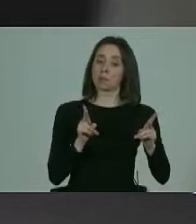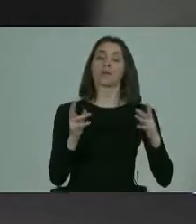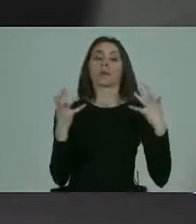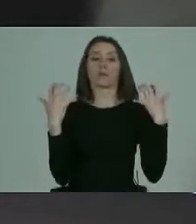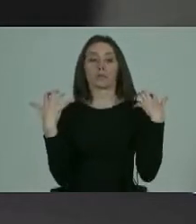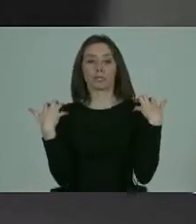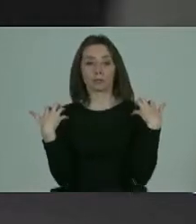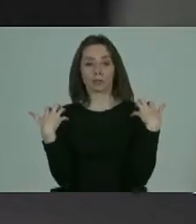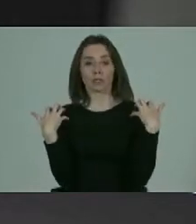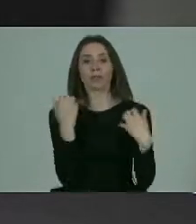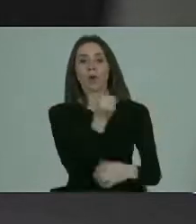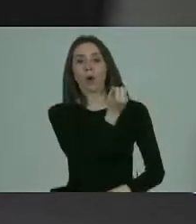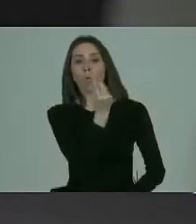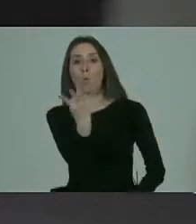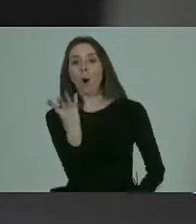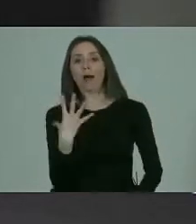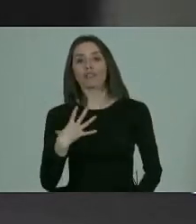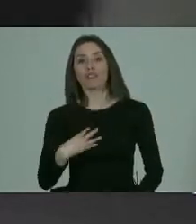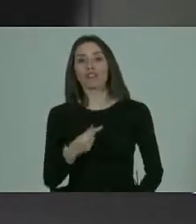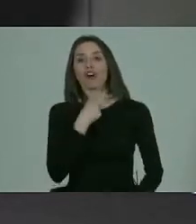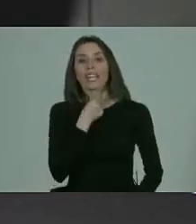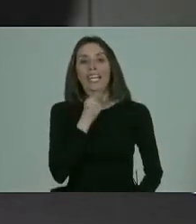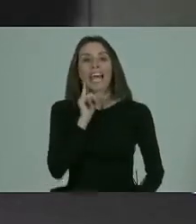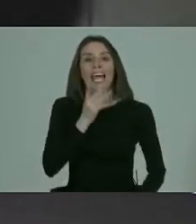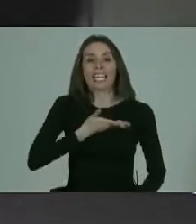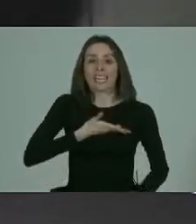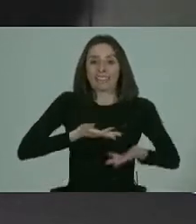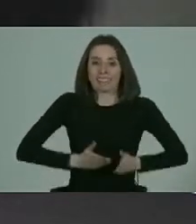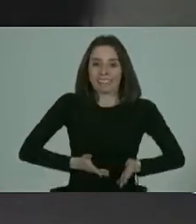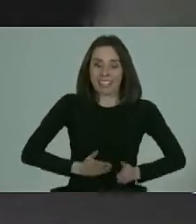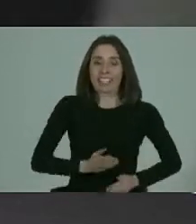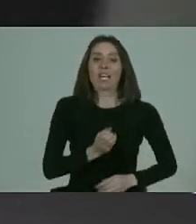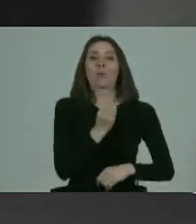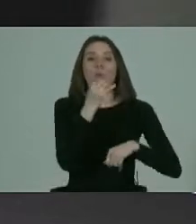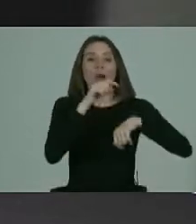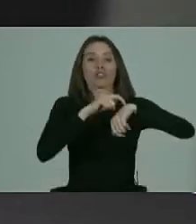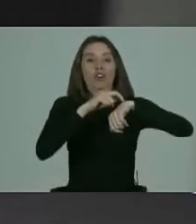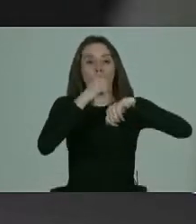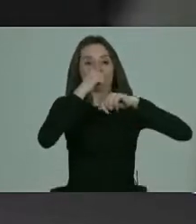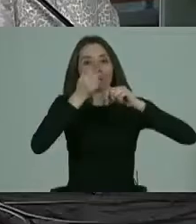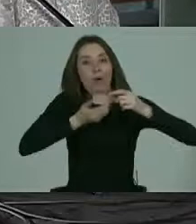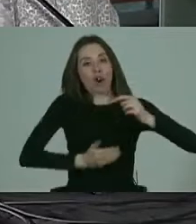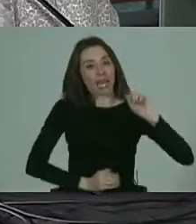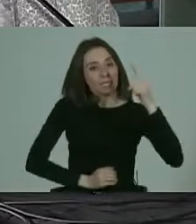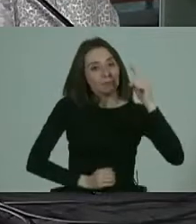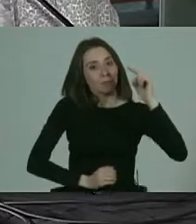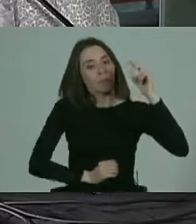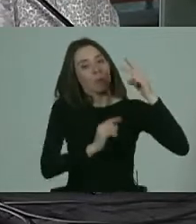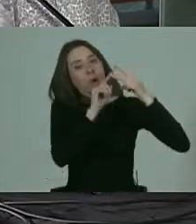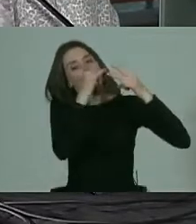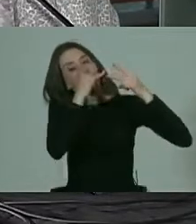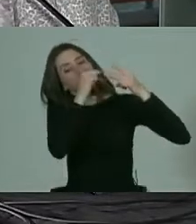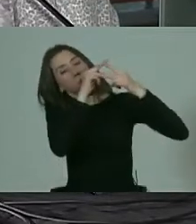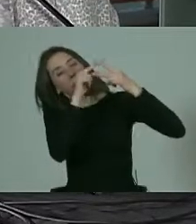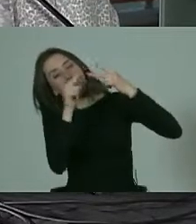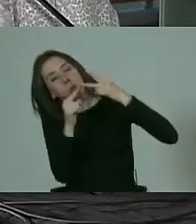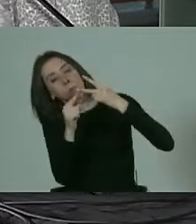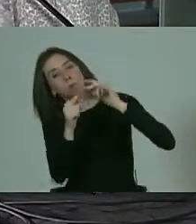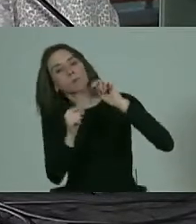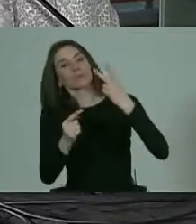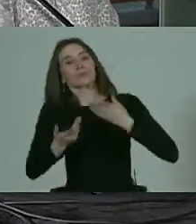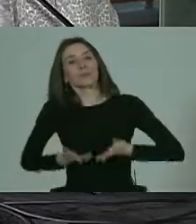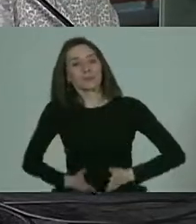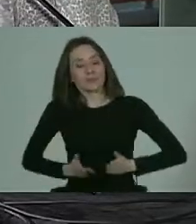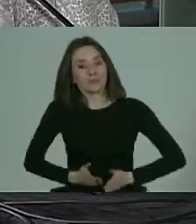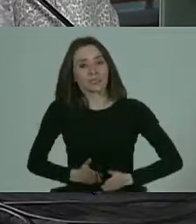el número de hijos que quieren tener y el tiempo que debe transcurrir entre un nacimiento y otro y tener acceso